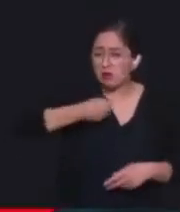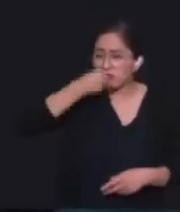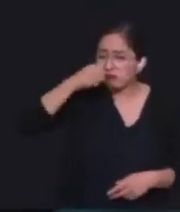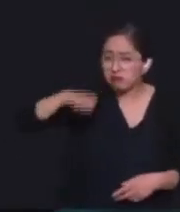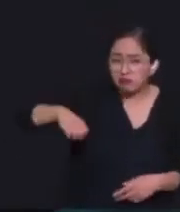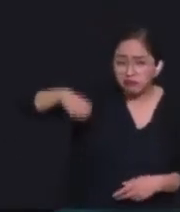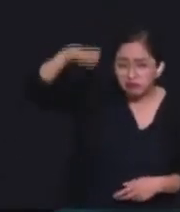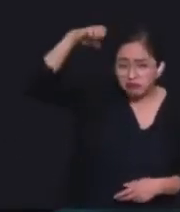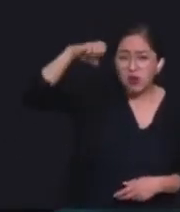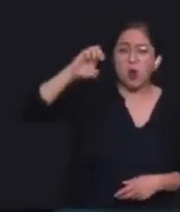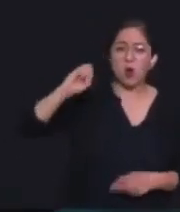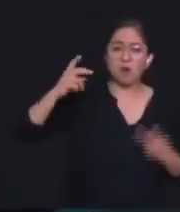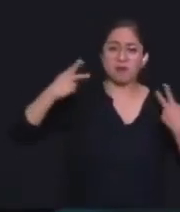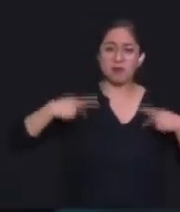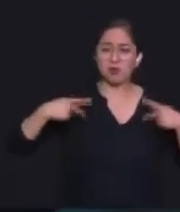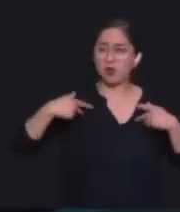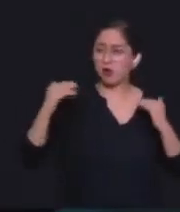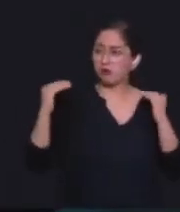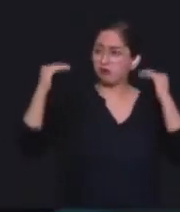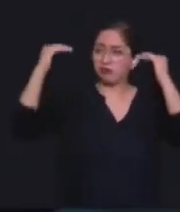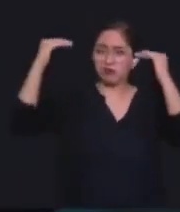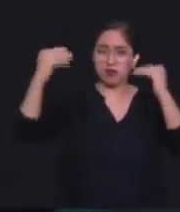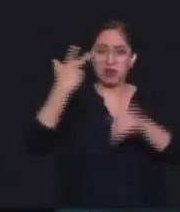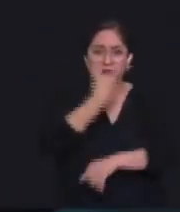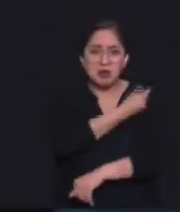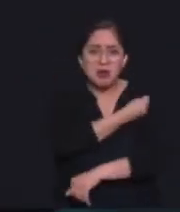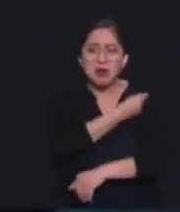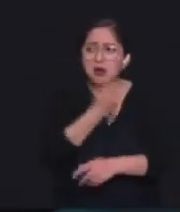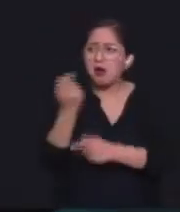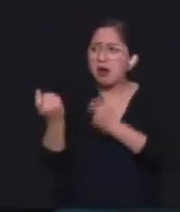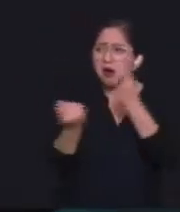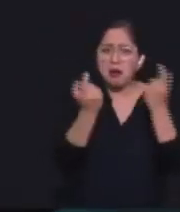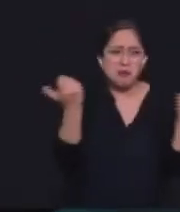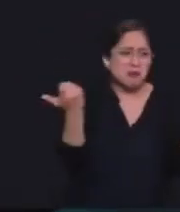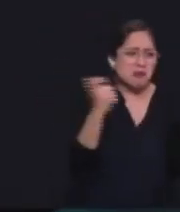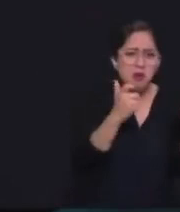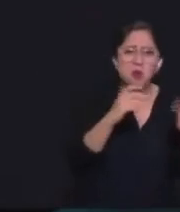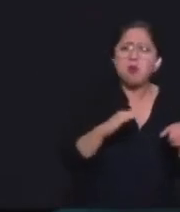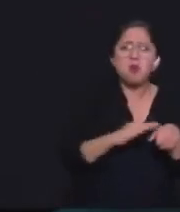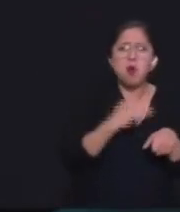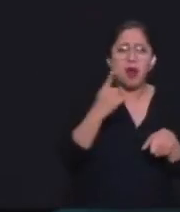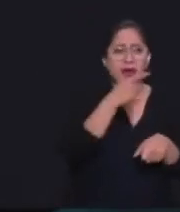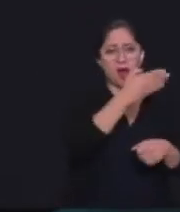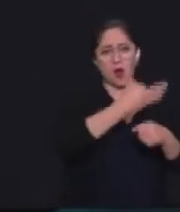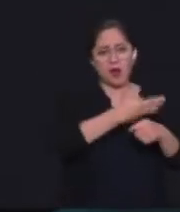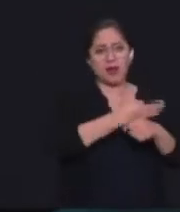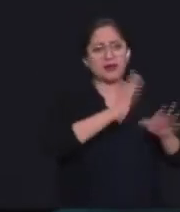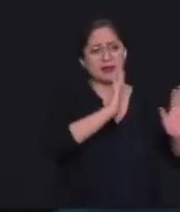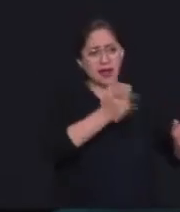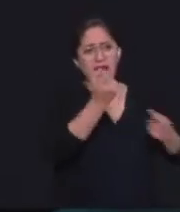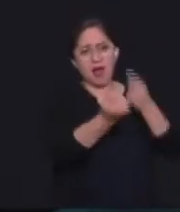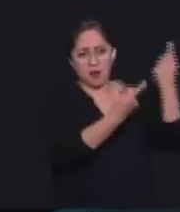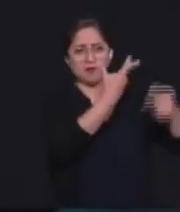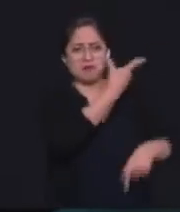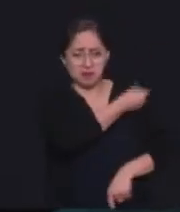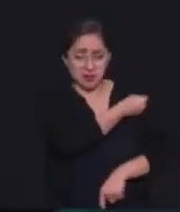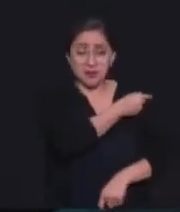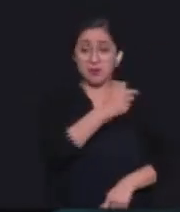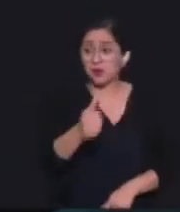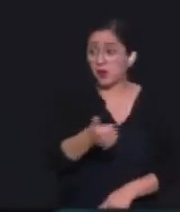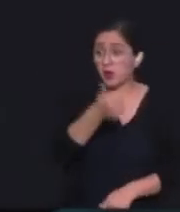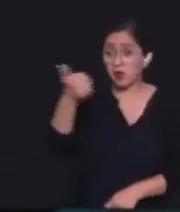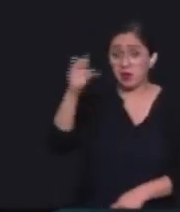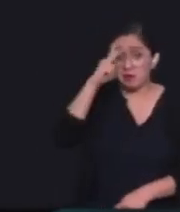menos como de mi edad, porque pues ya estamos vacunados. Ahora la población en la que estamos viendo más casos, pues es en la población